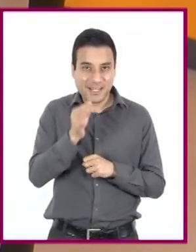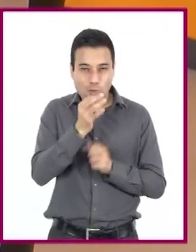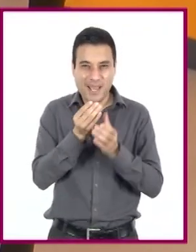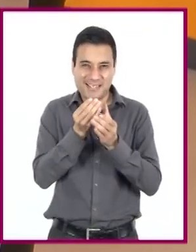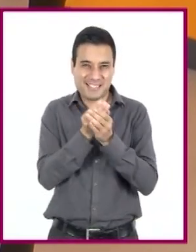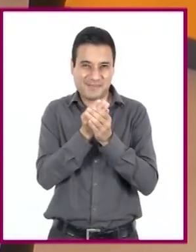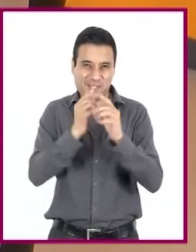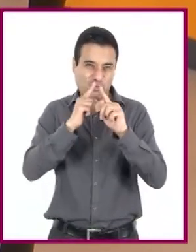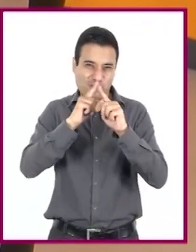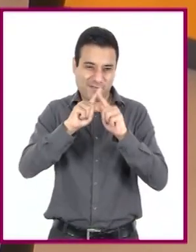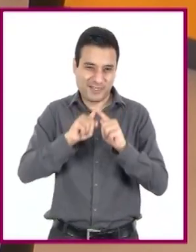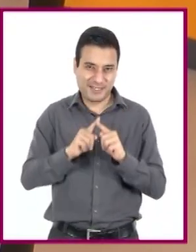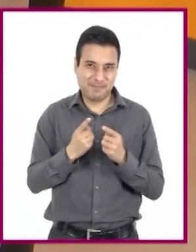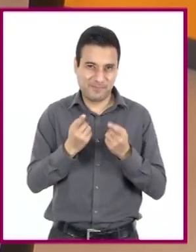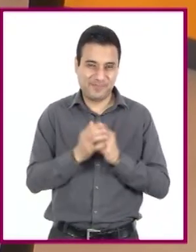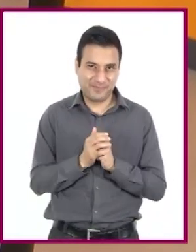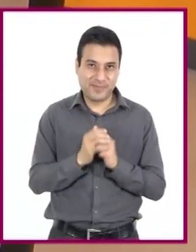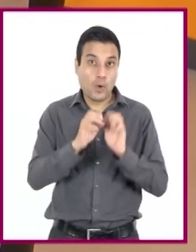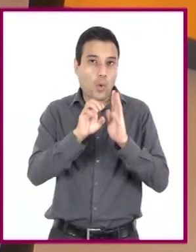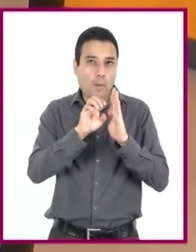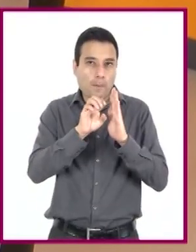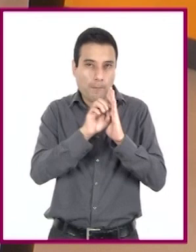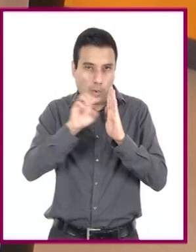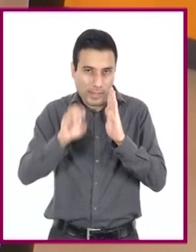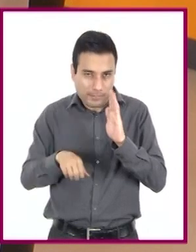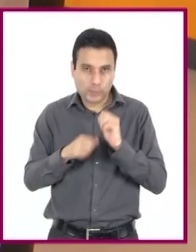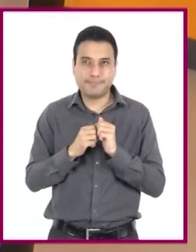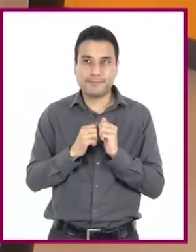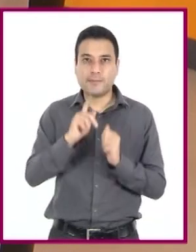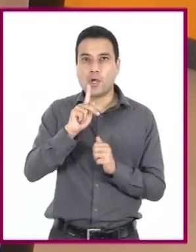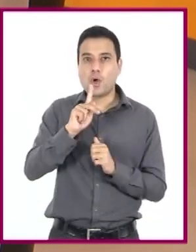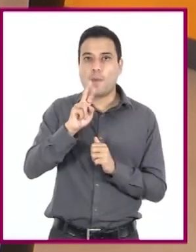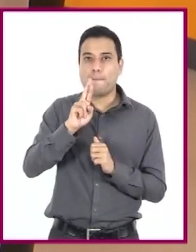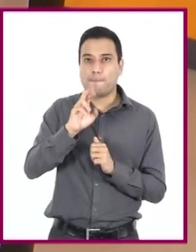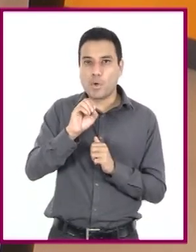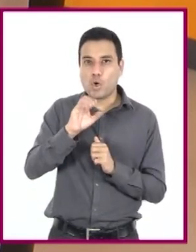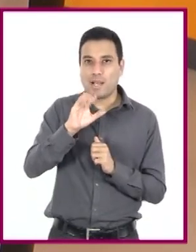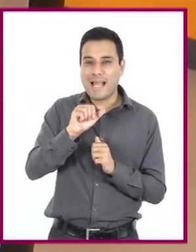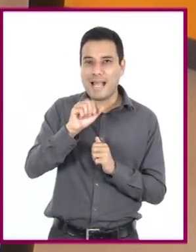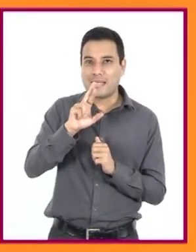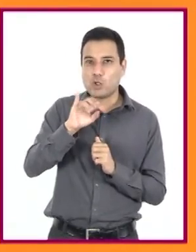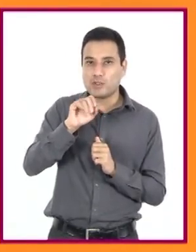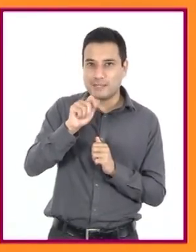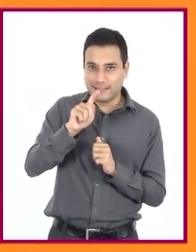su estructura, es decir, que pueden ser procariontes o eucariontes.